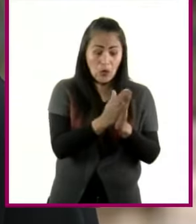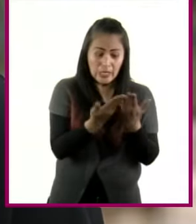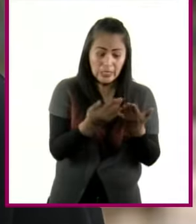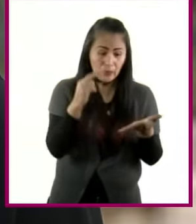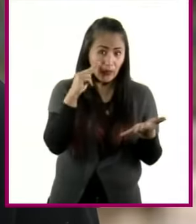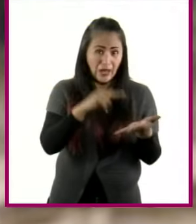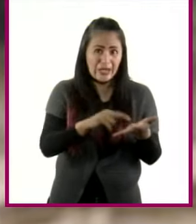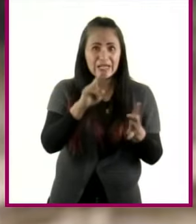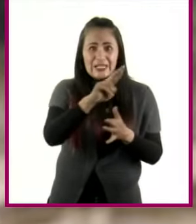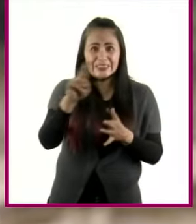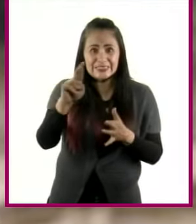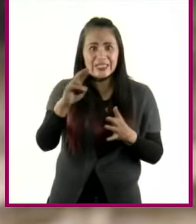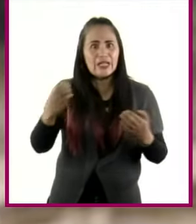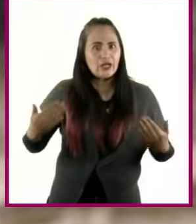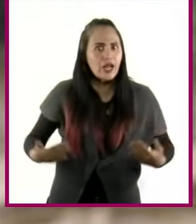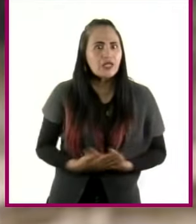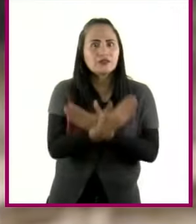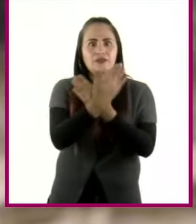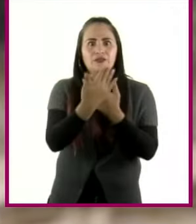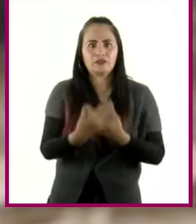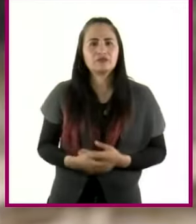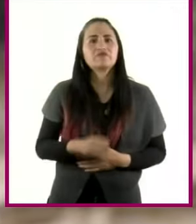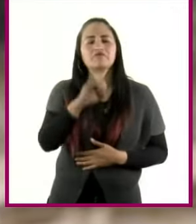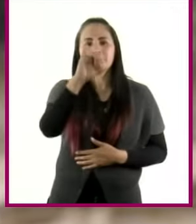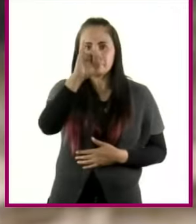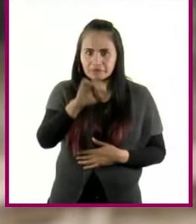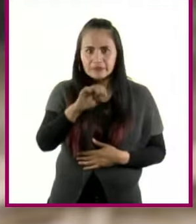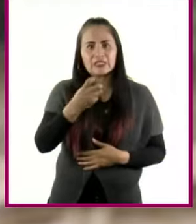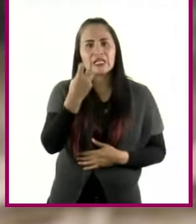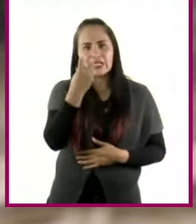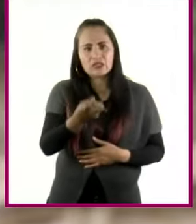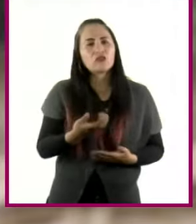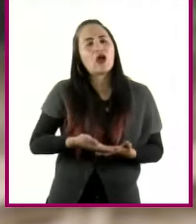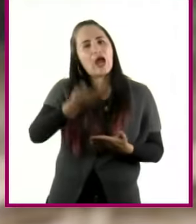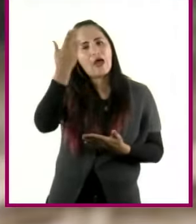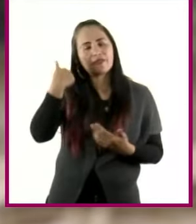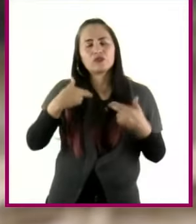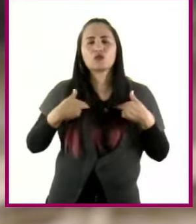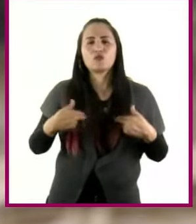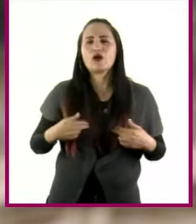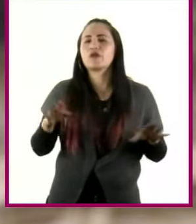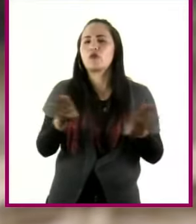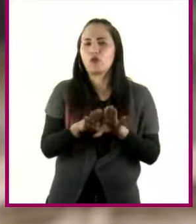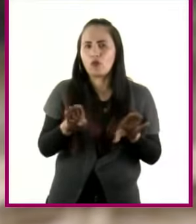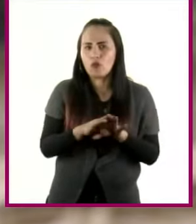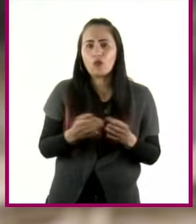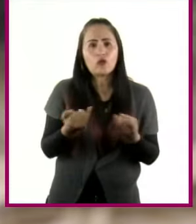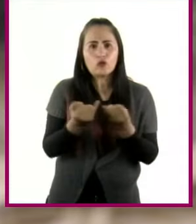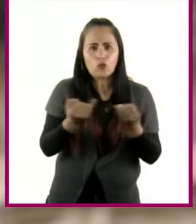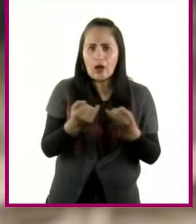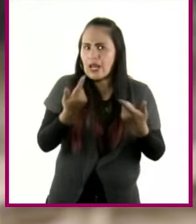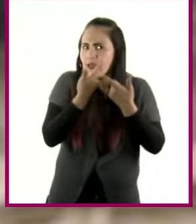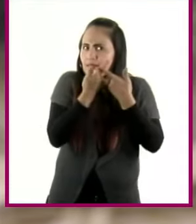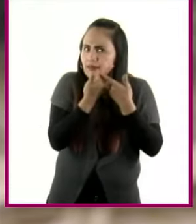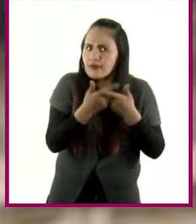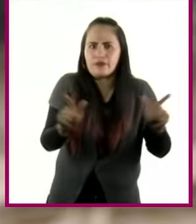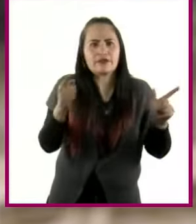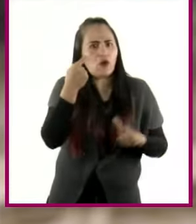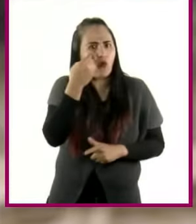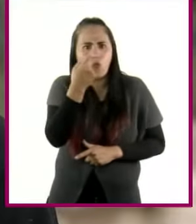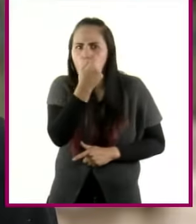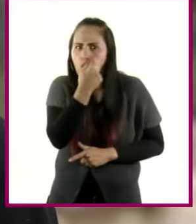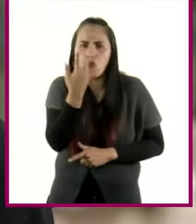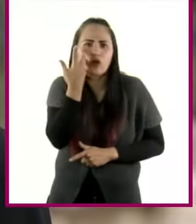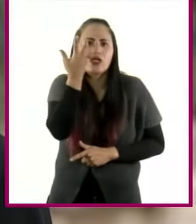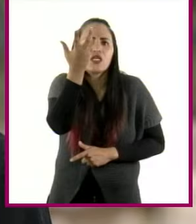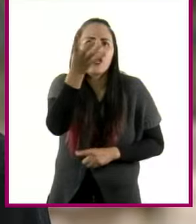del Renacimiento. Y vaya que lo es. En él se habla de la condición del ser humano y la libertad que tiene para elegir aquello en lo que quiere